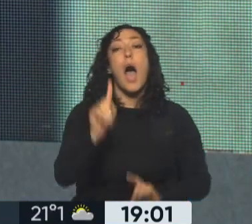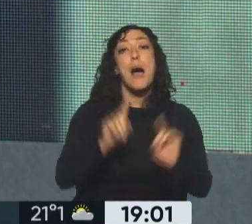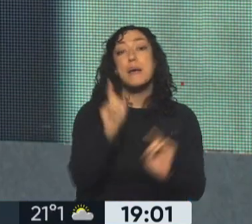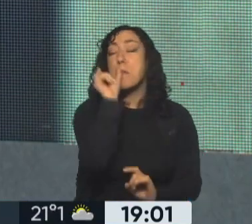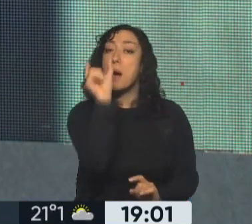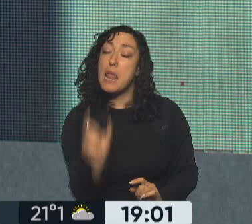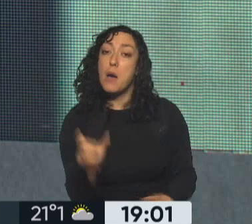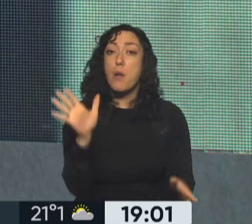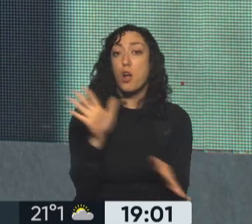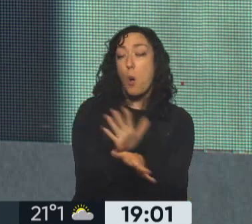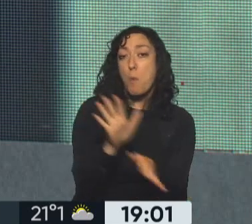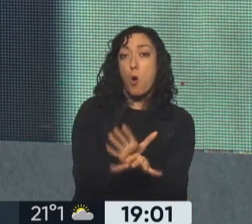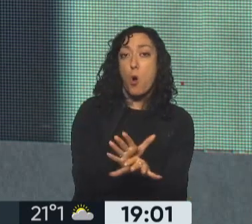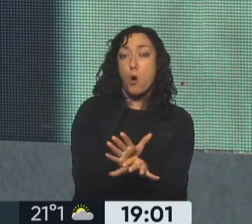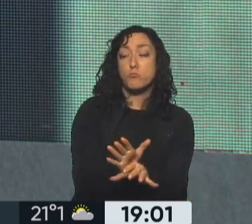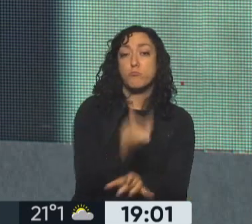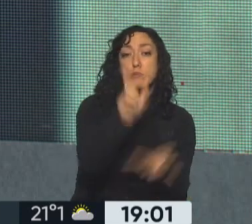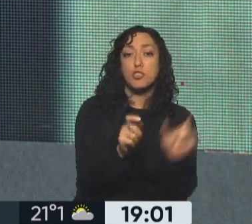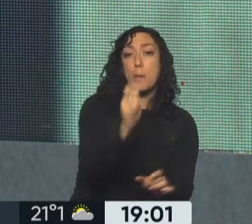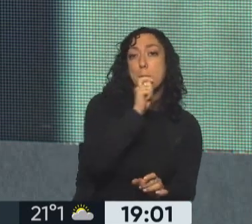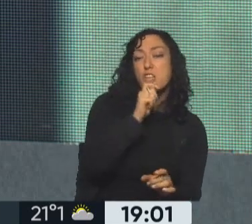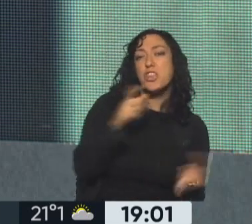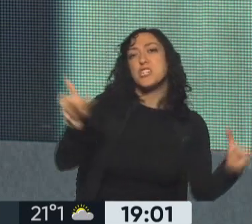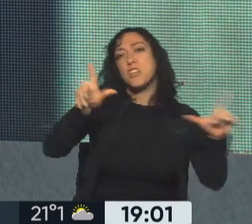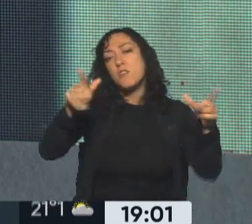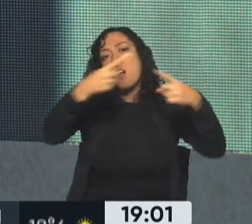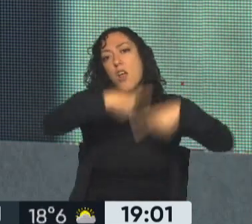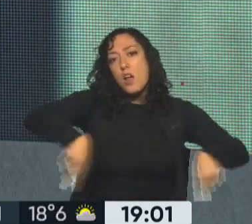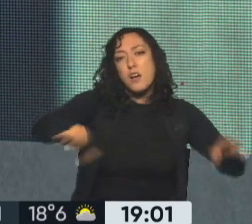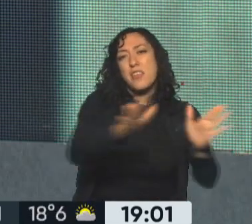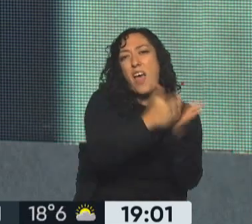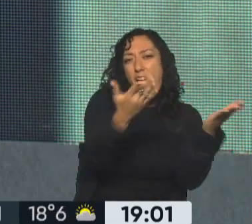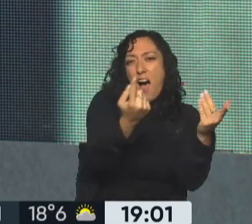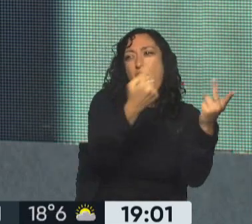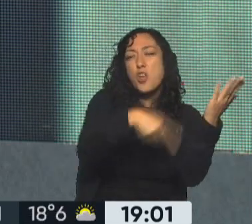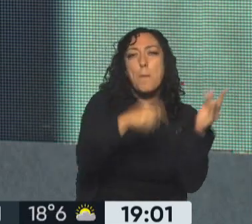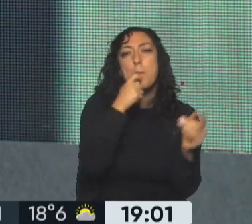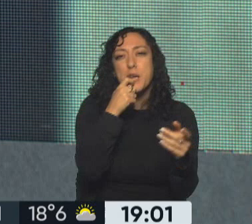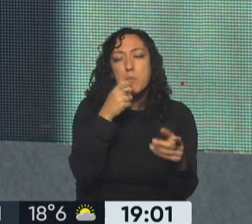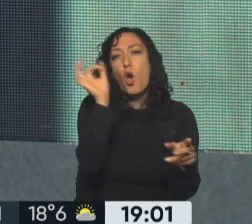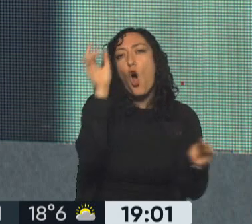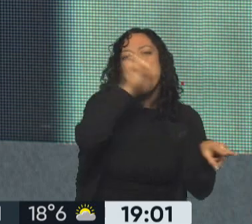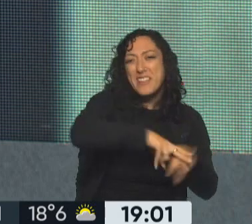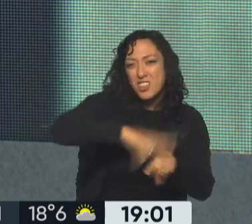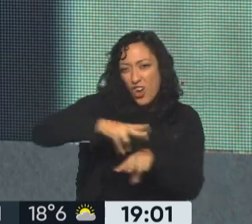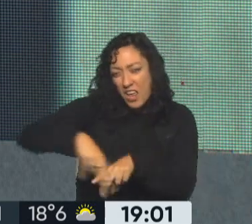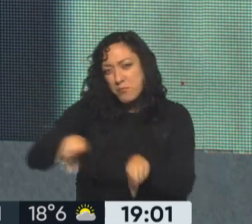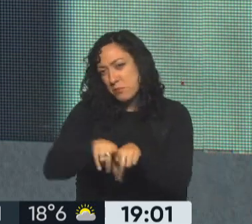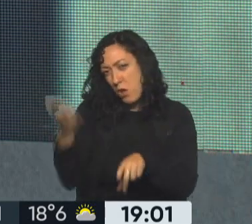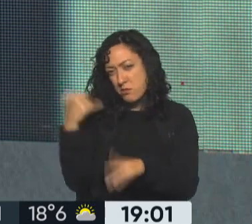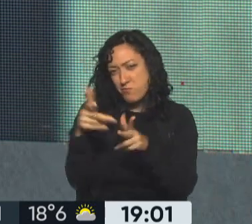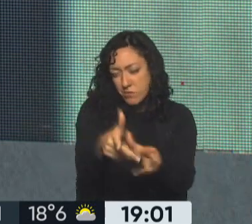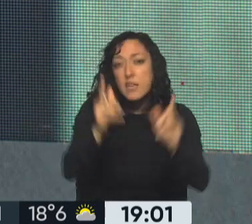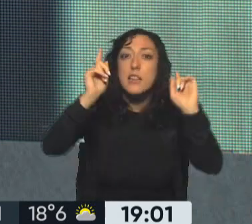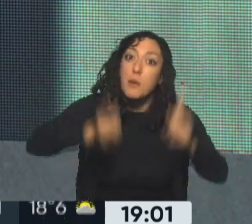no solamente desde quienes comunican, como, bueno, desde la parte periodística, quien editorializa, como también lo has dicho, muchas